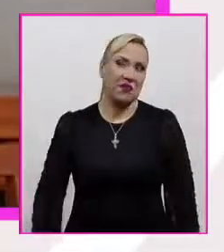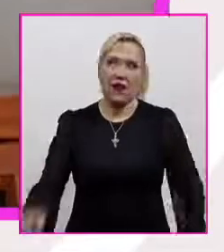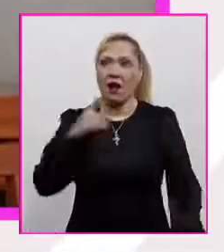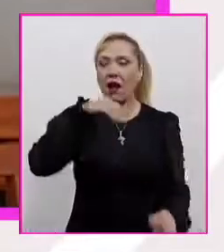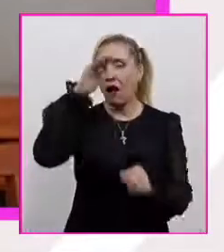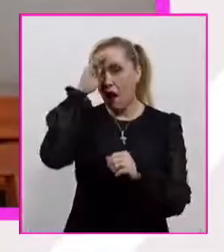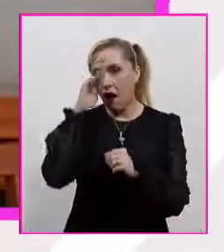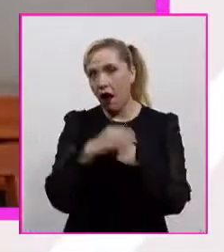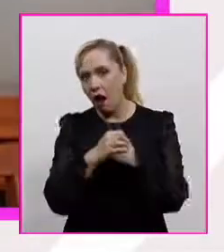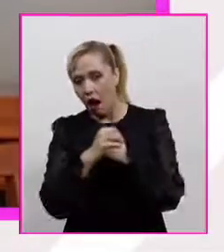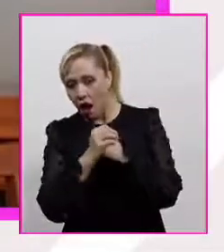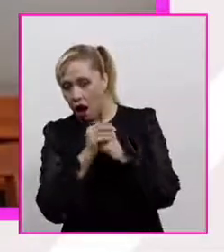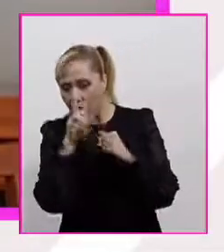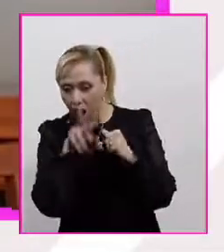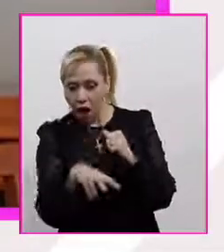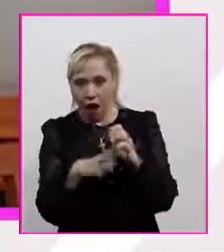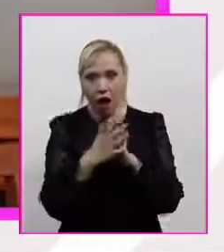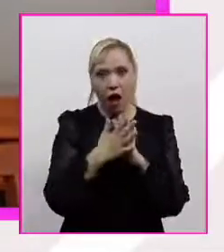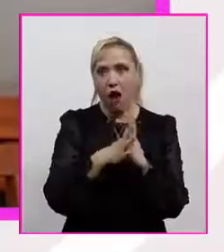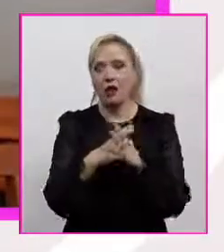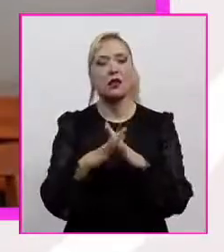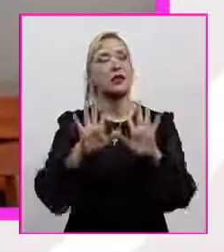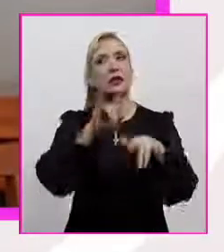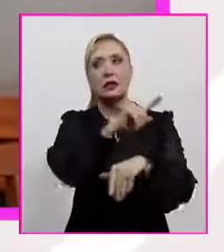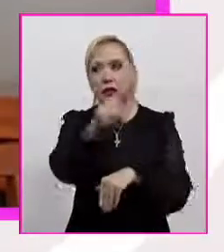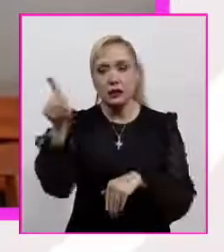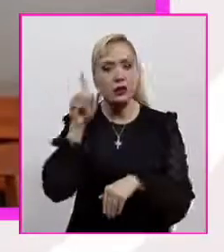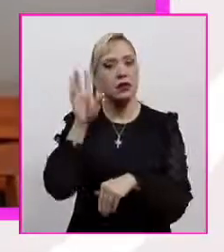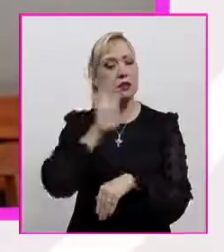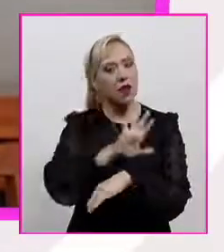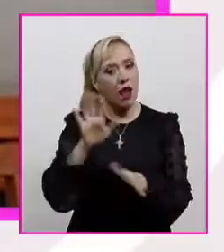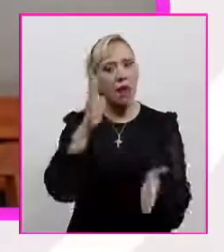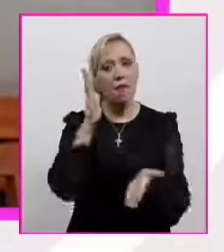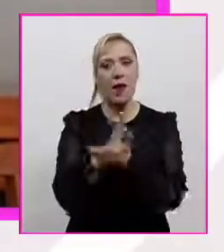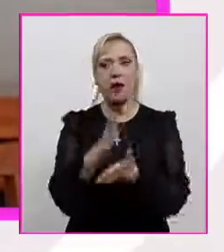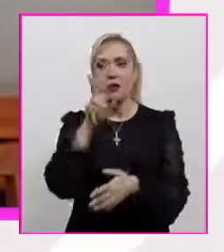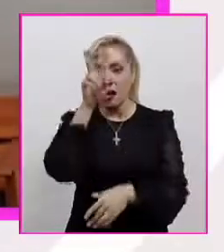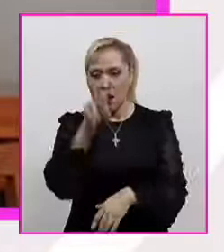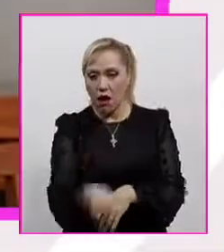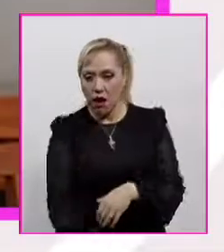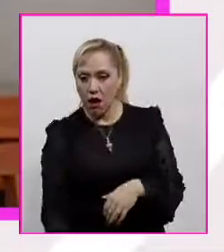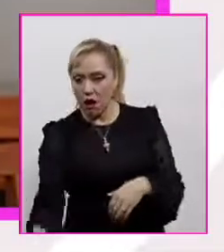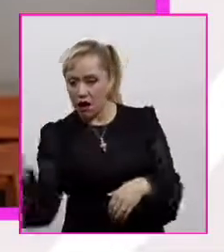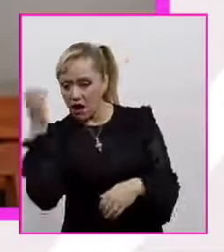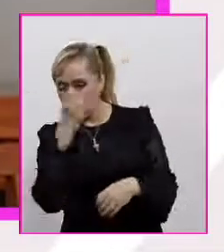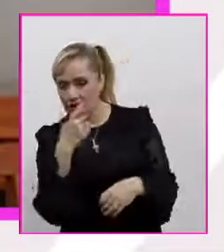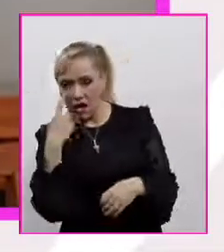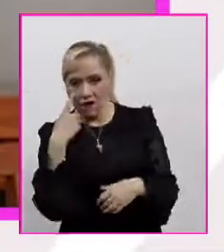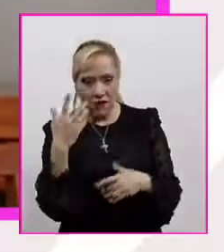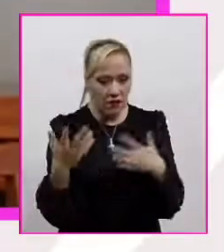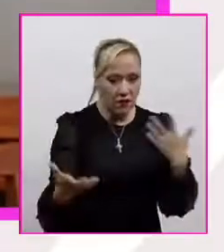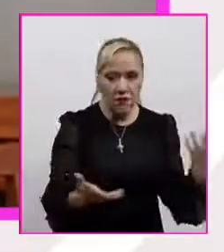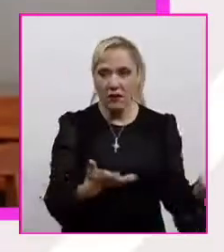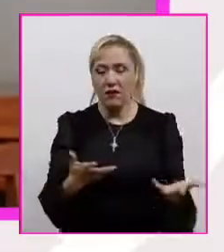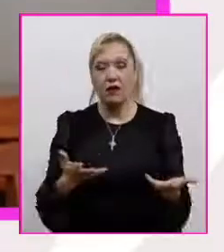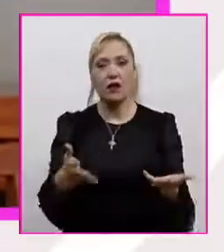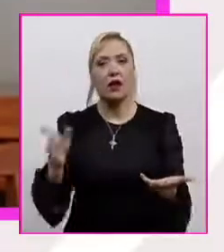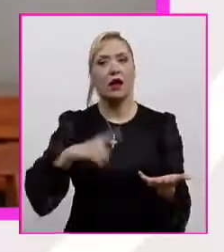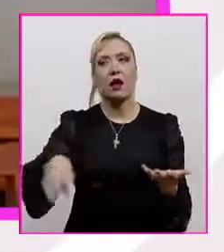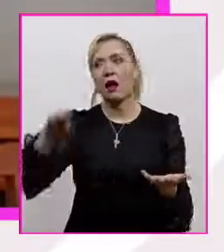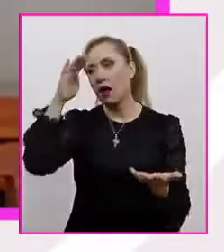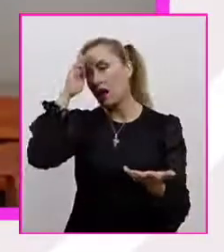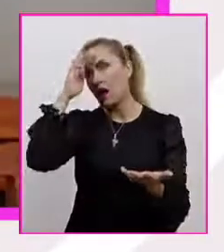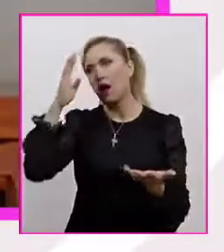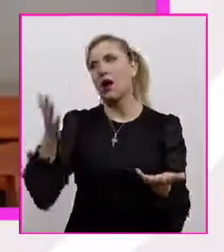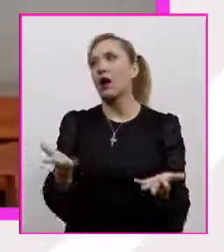que las autoridades migratorias tienen que entender. No se ve, no se puede revisar. Hay una presuposición